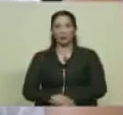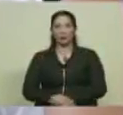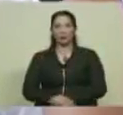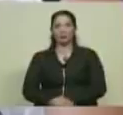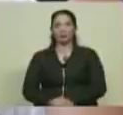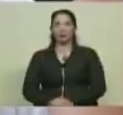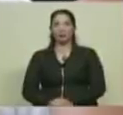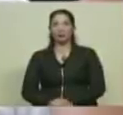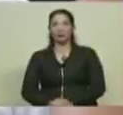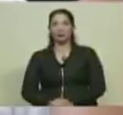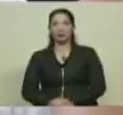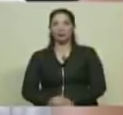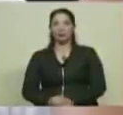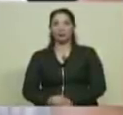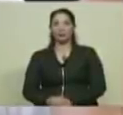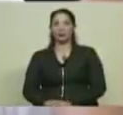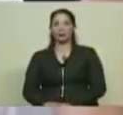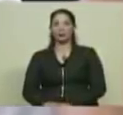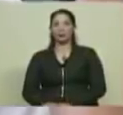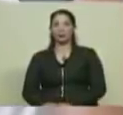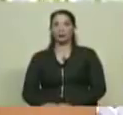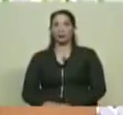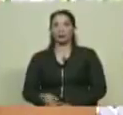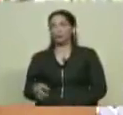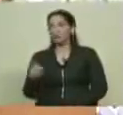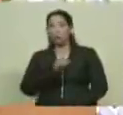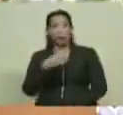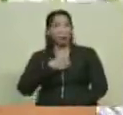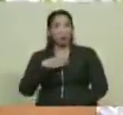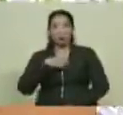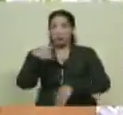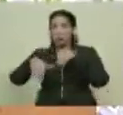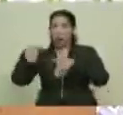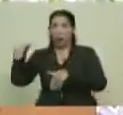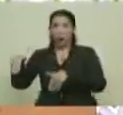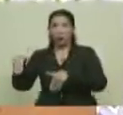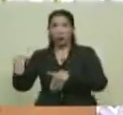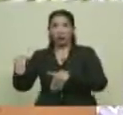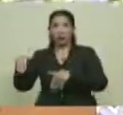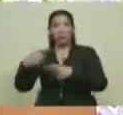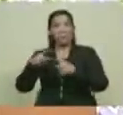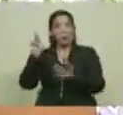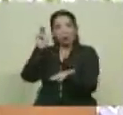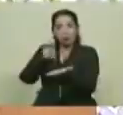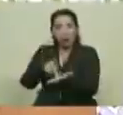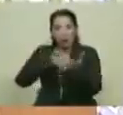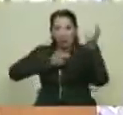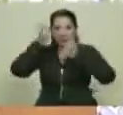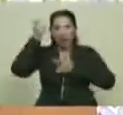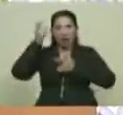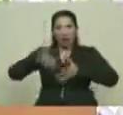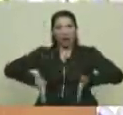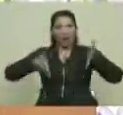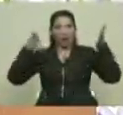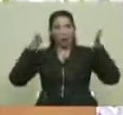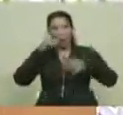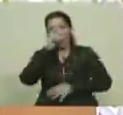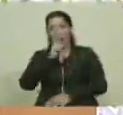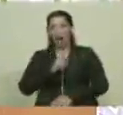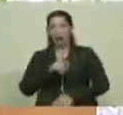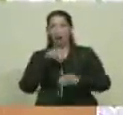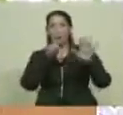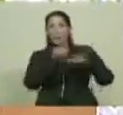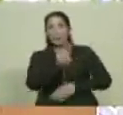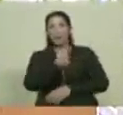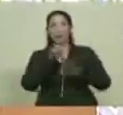No tenía ningún derecho político, no votaba. Con el comandante Chávez, cuando el comandante Chávez ganó en el año 98, esas cifras están allí.